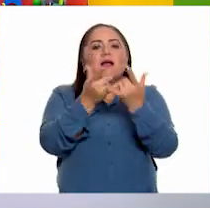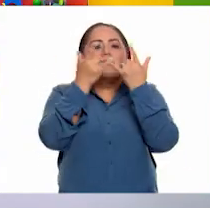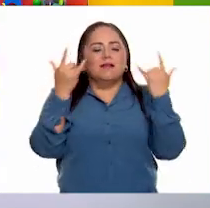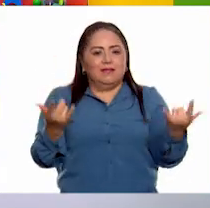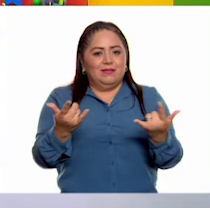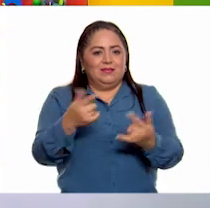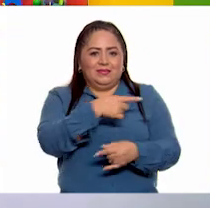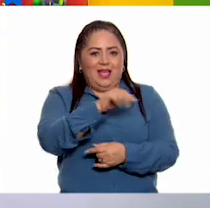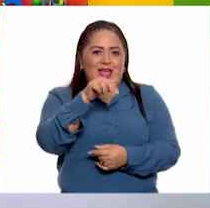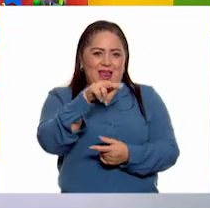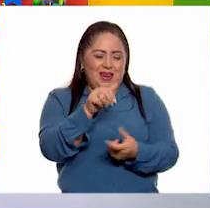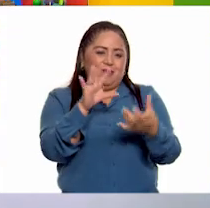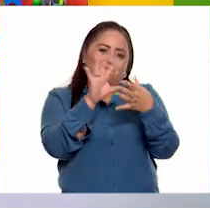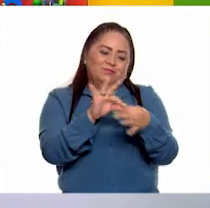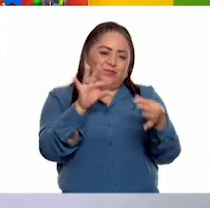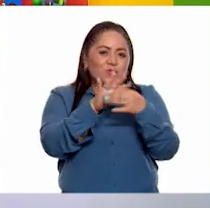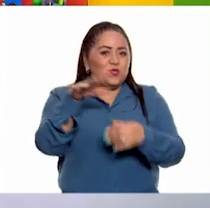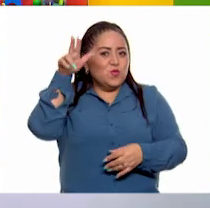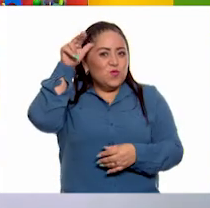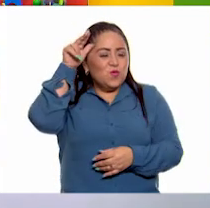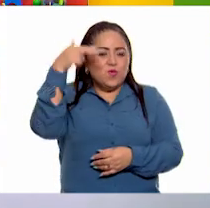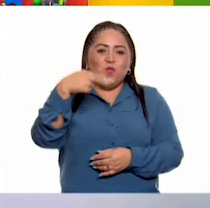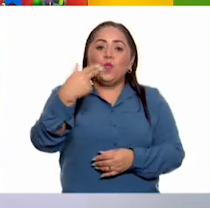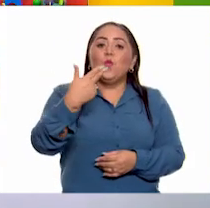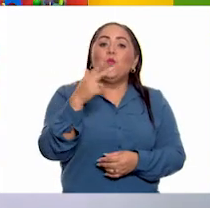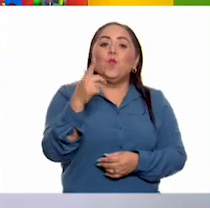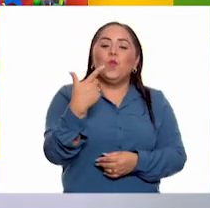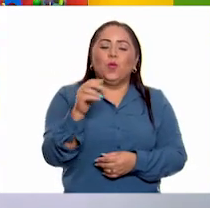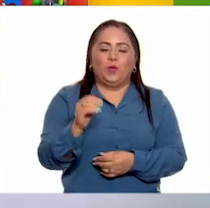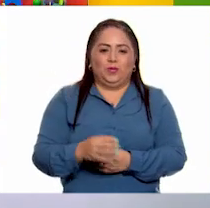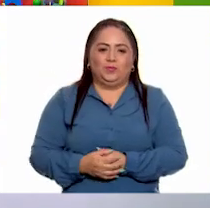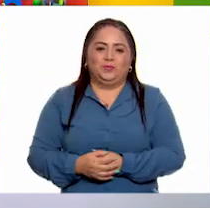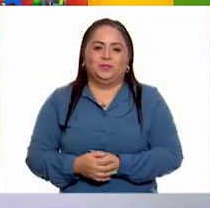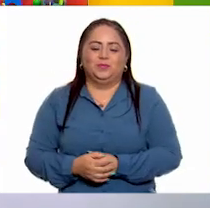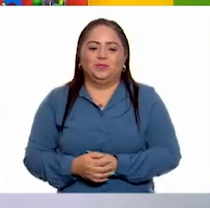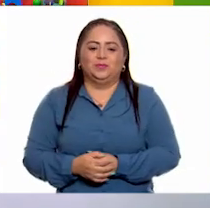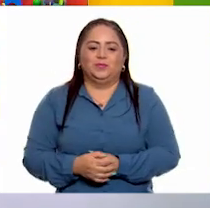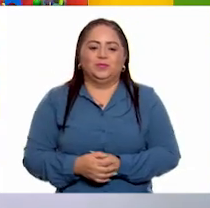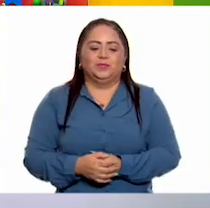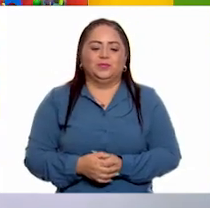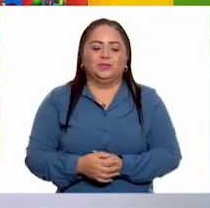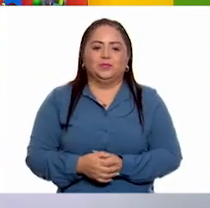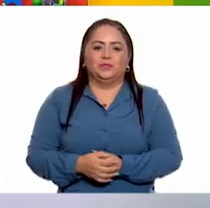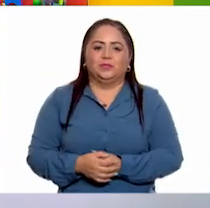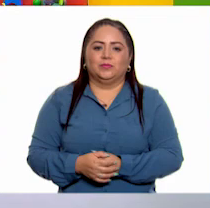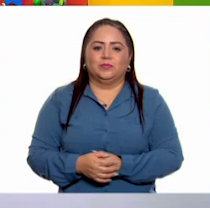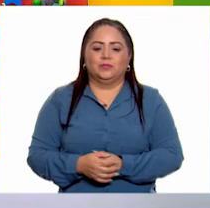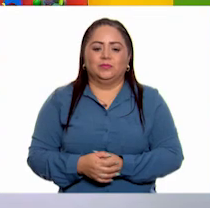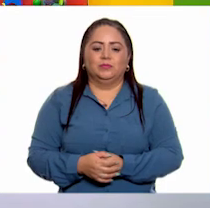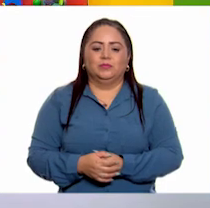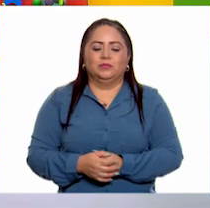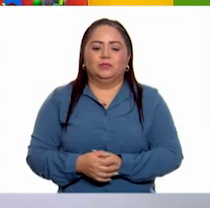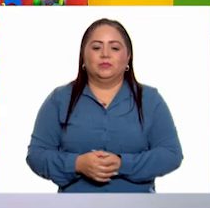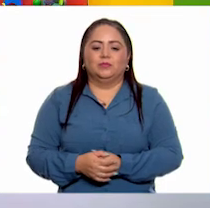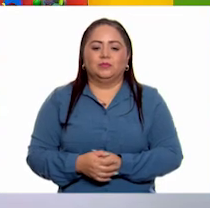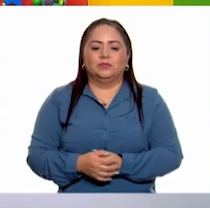a compartir Ana del conejo Hugo. Vamos a ver de qué se trata. Muy bien.